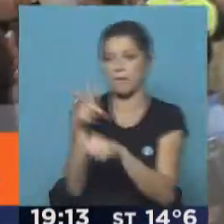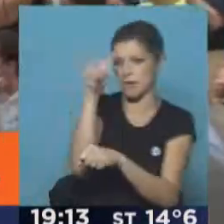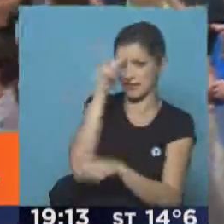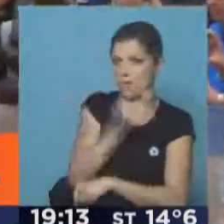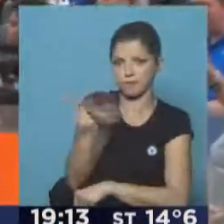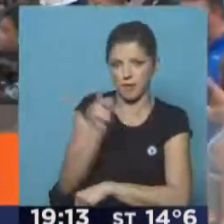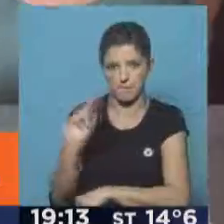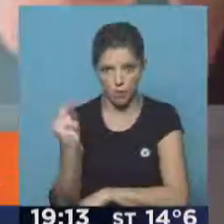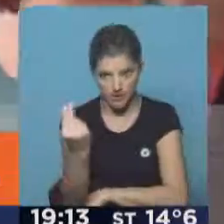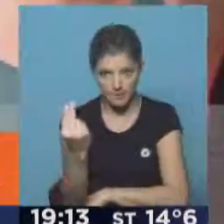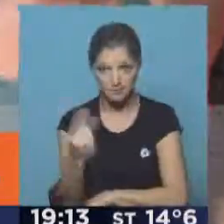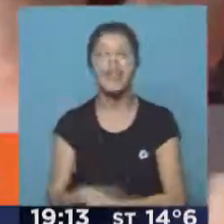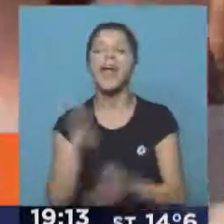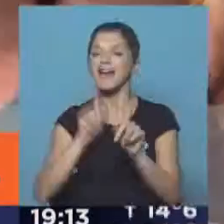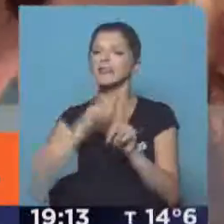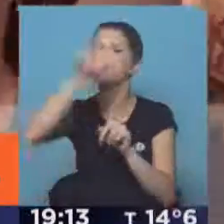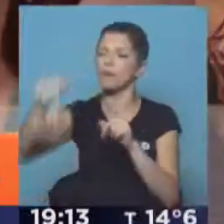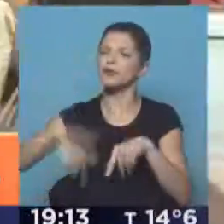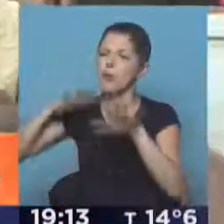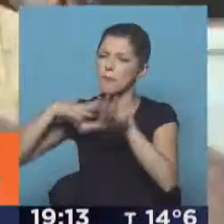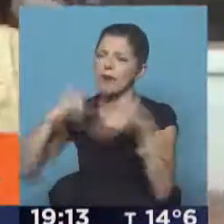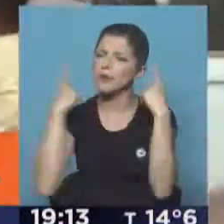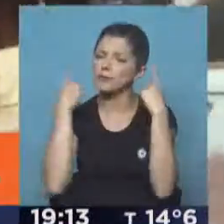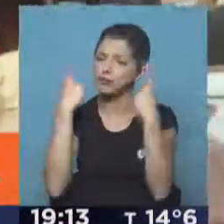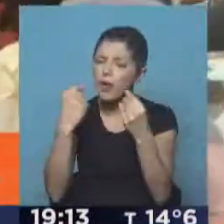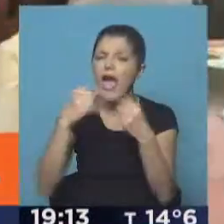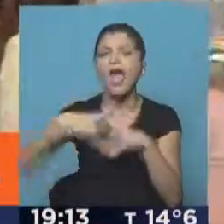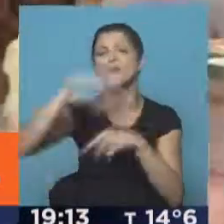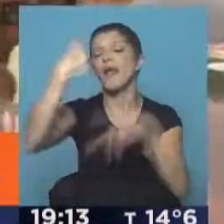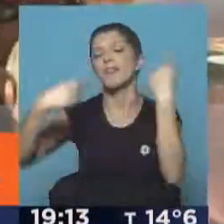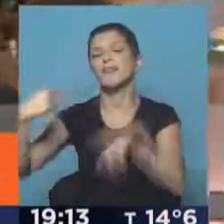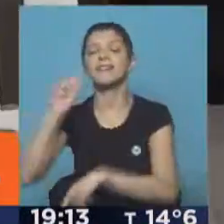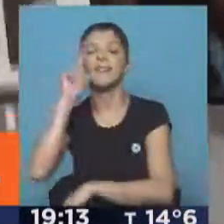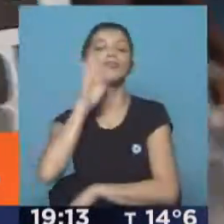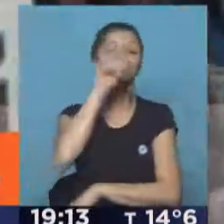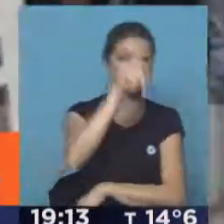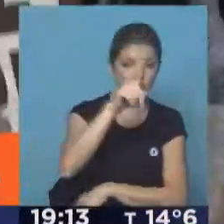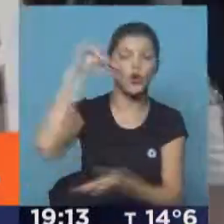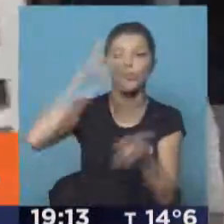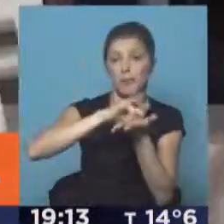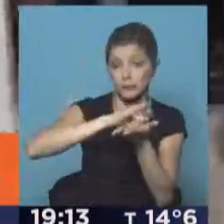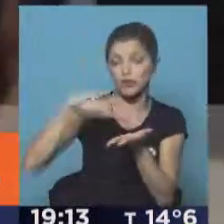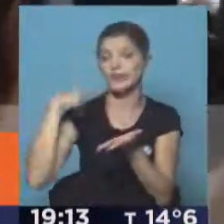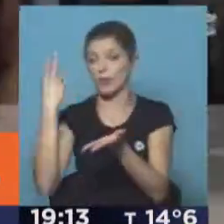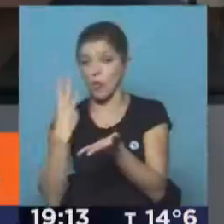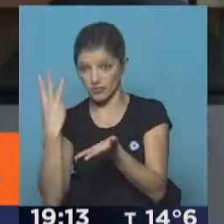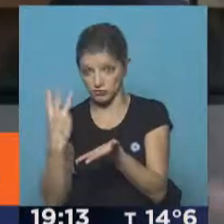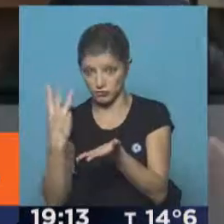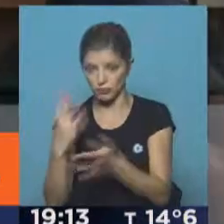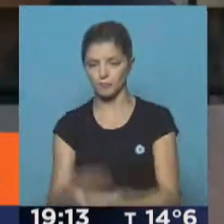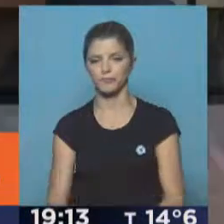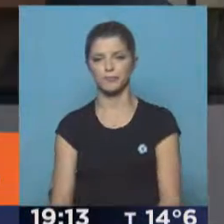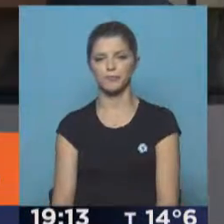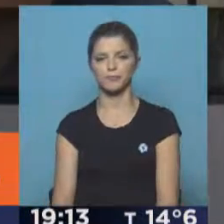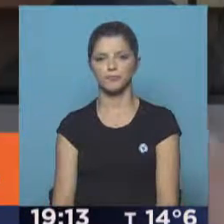estos crímenes raciales se produjeron en varias ciudades de Estados Unidos, como Nueva York y Washington.